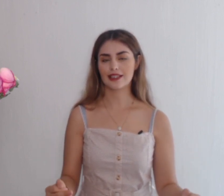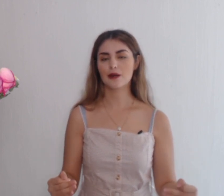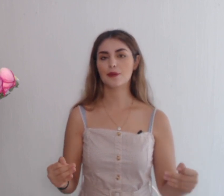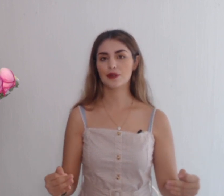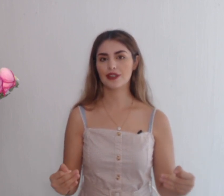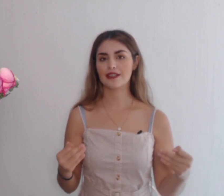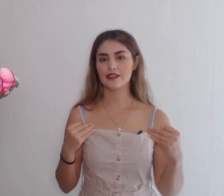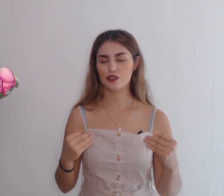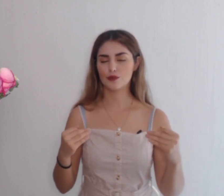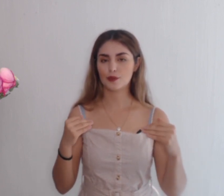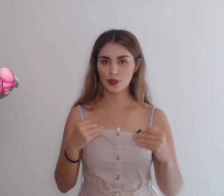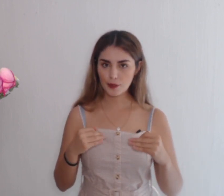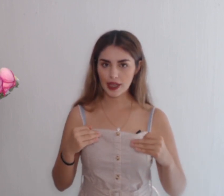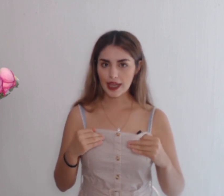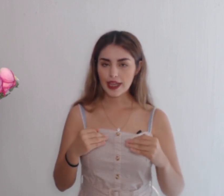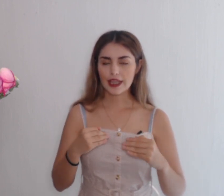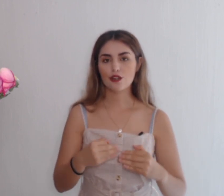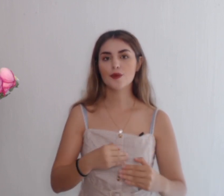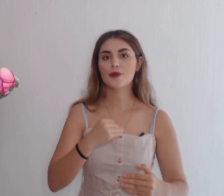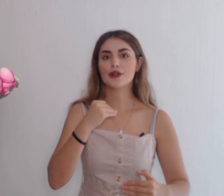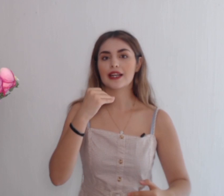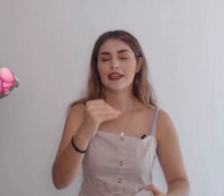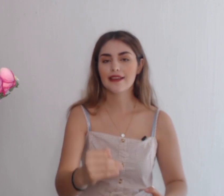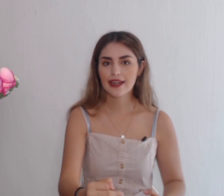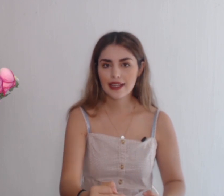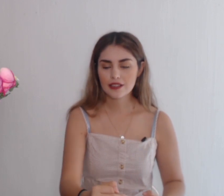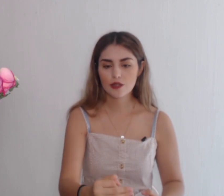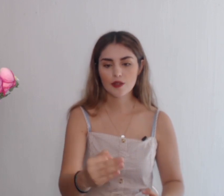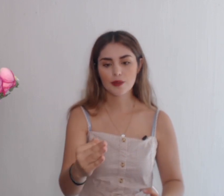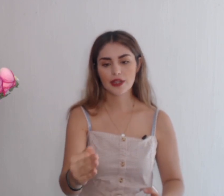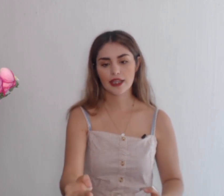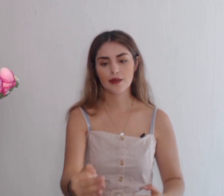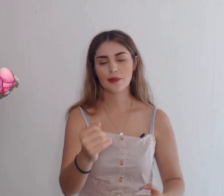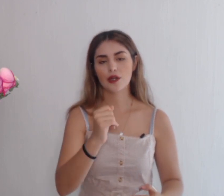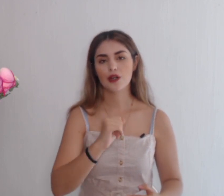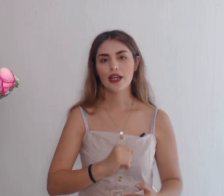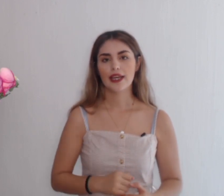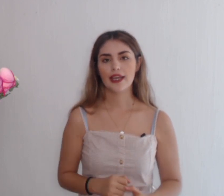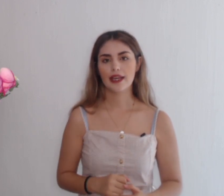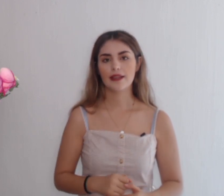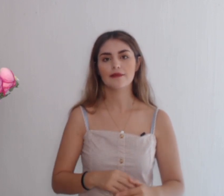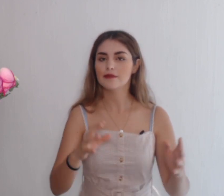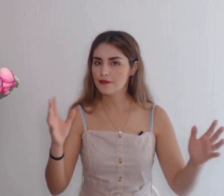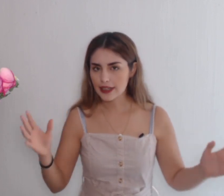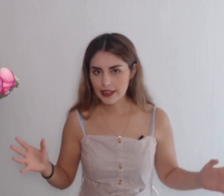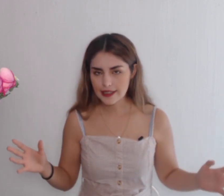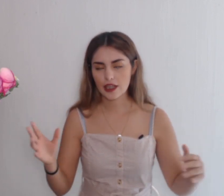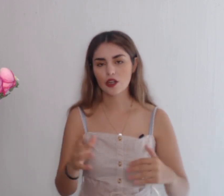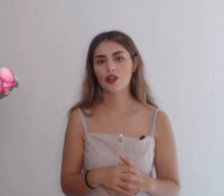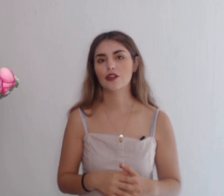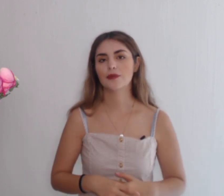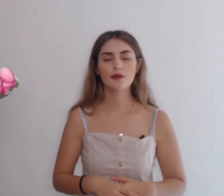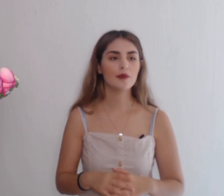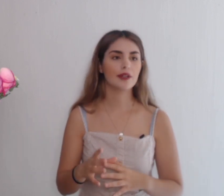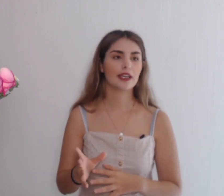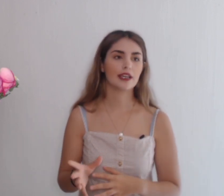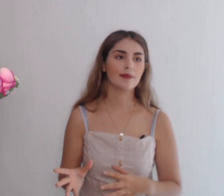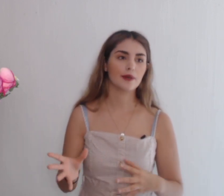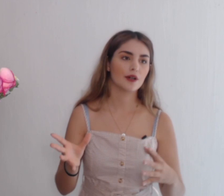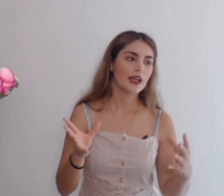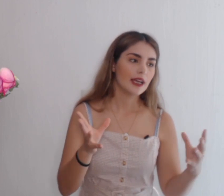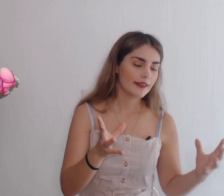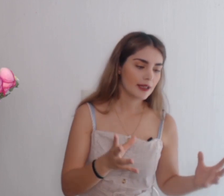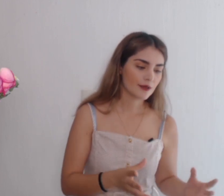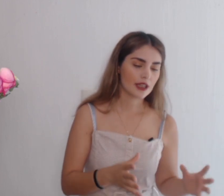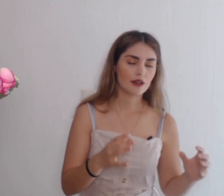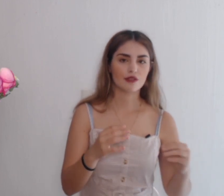que sea por decisión propia y no por líderes como, por ejemplo, Ferriz de Con, como, por